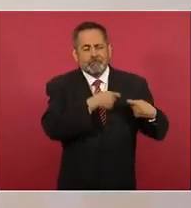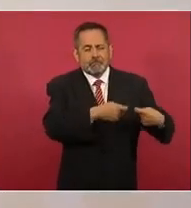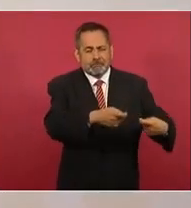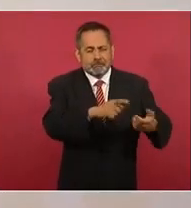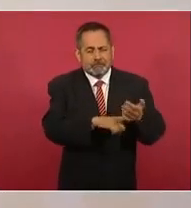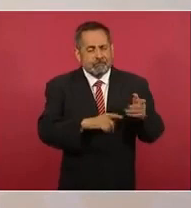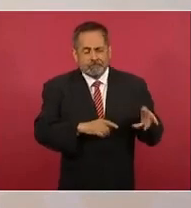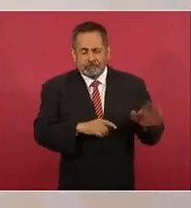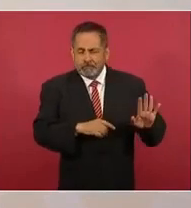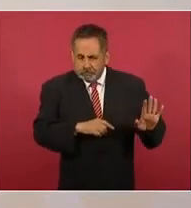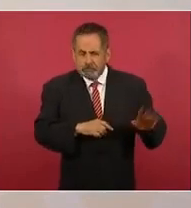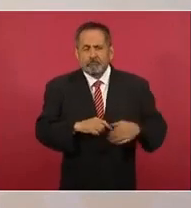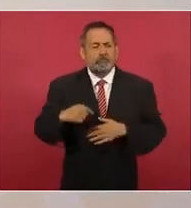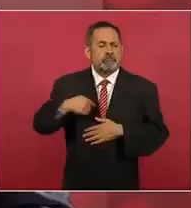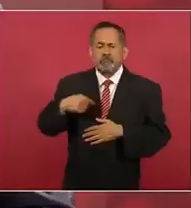la relación